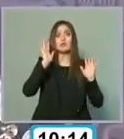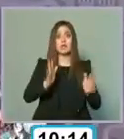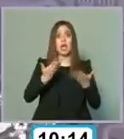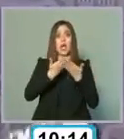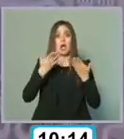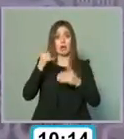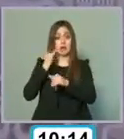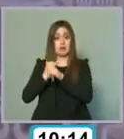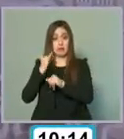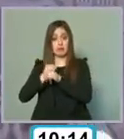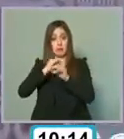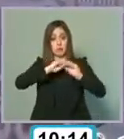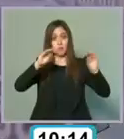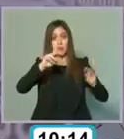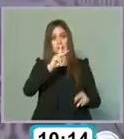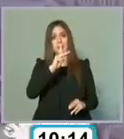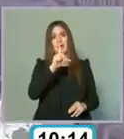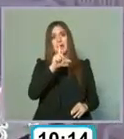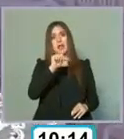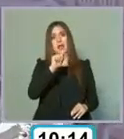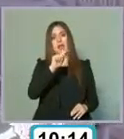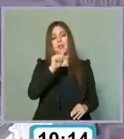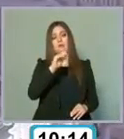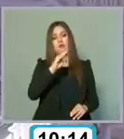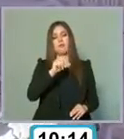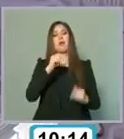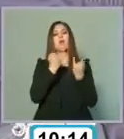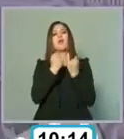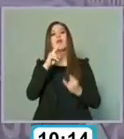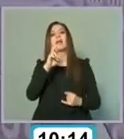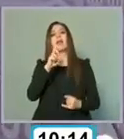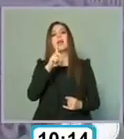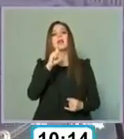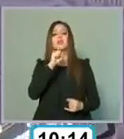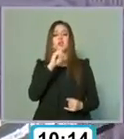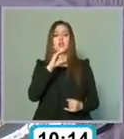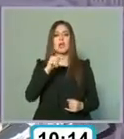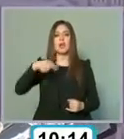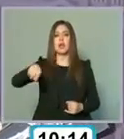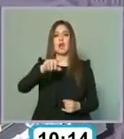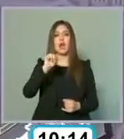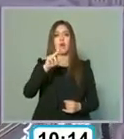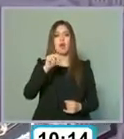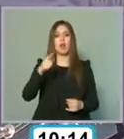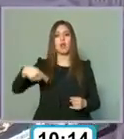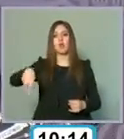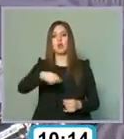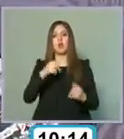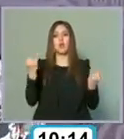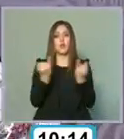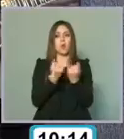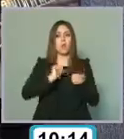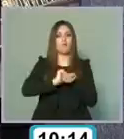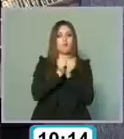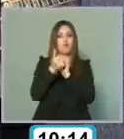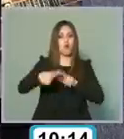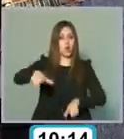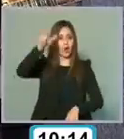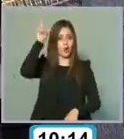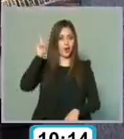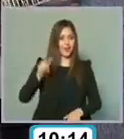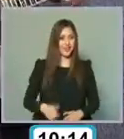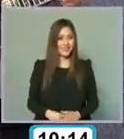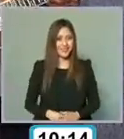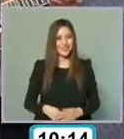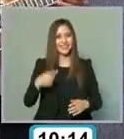y redes sociales, así que lo pueden buscar. Esto es Loco de Aural, para que todos aquí en el estudio se pongan locos. Venga,